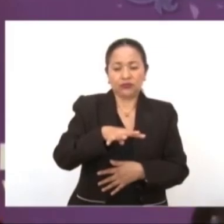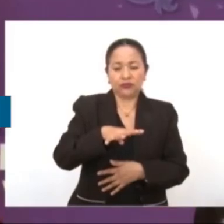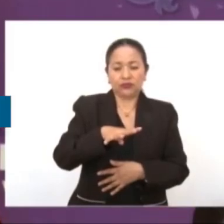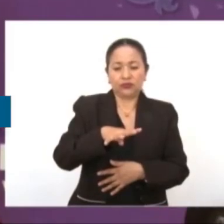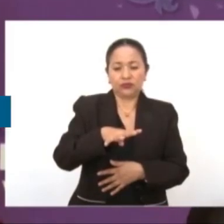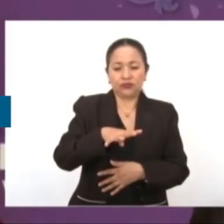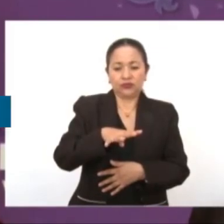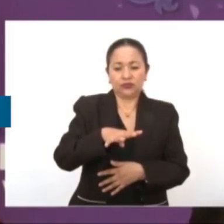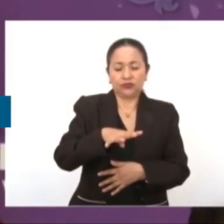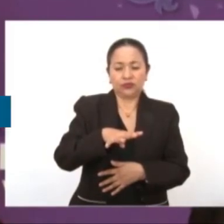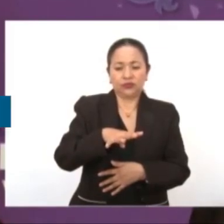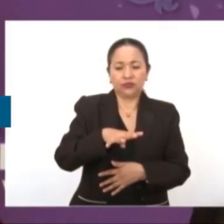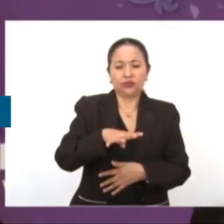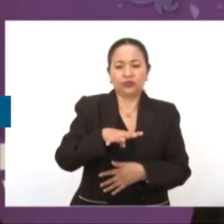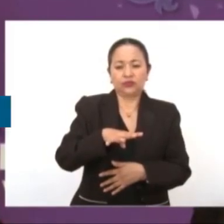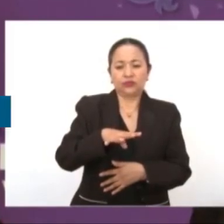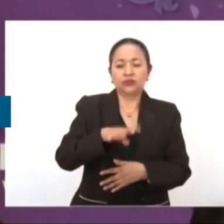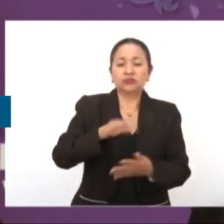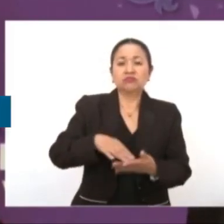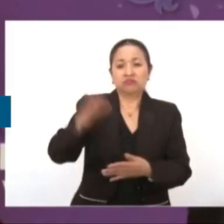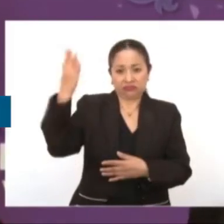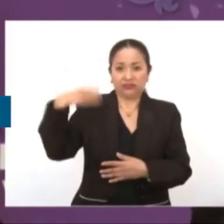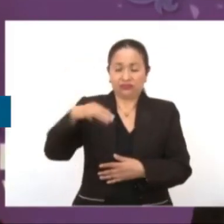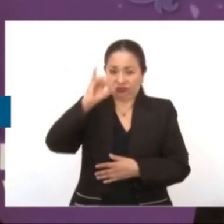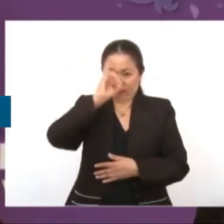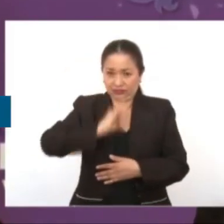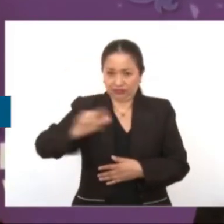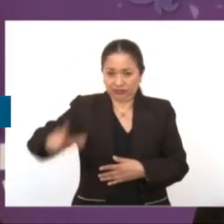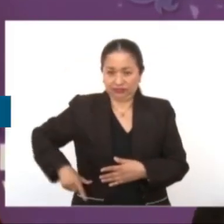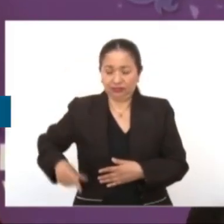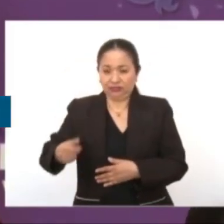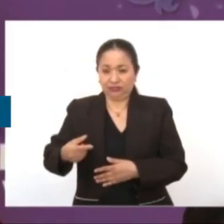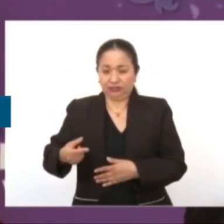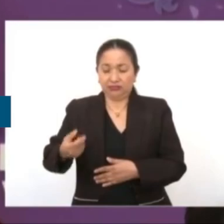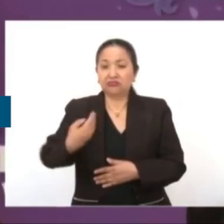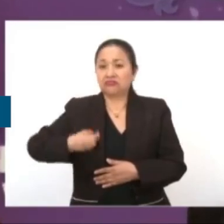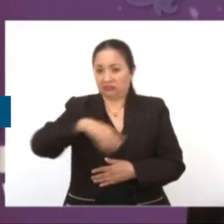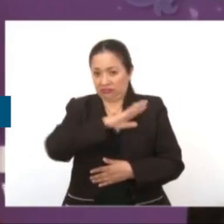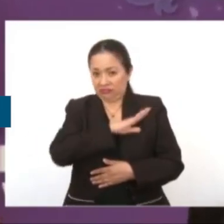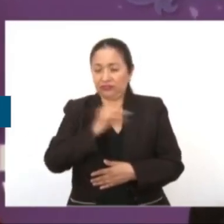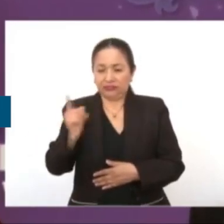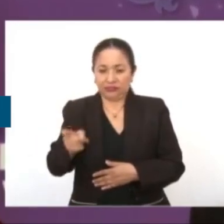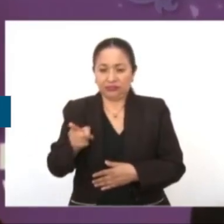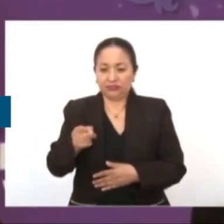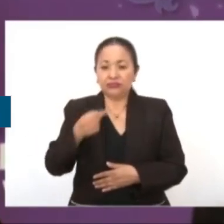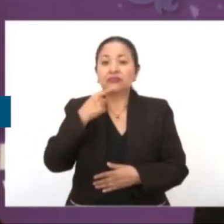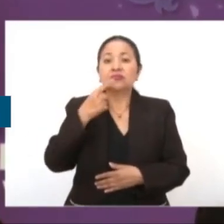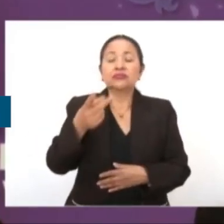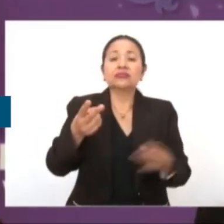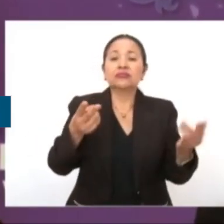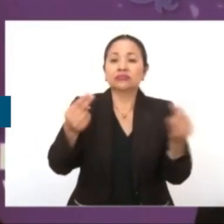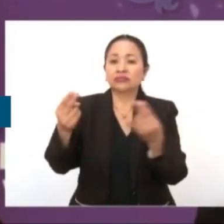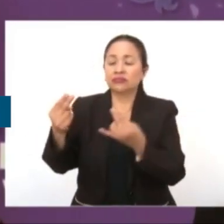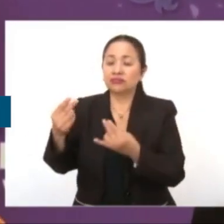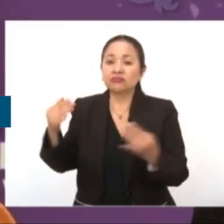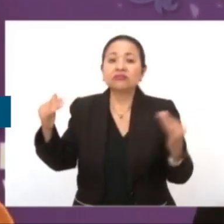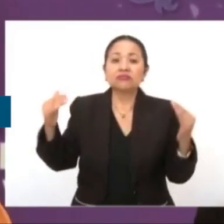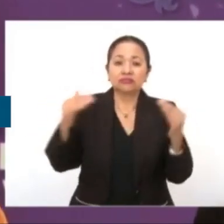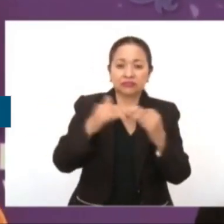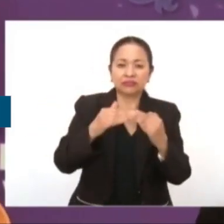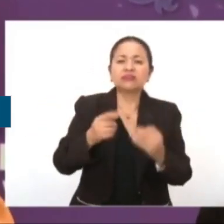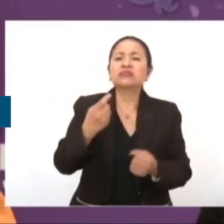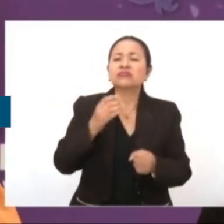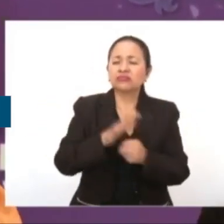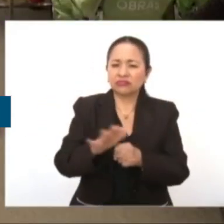Clara Brugada, jefa de gobierno de la Ciudad de México, presentó un ambicioso plan contra la violencia de género, que incluye 25 propuestas